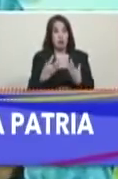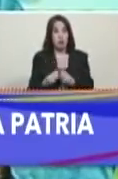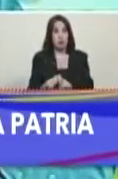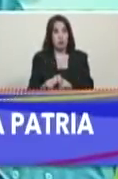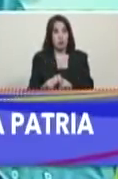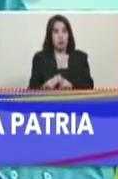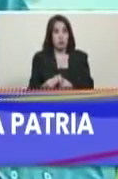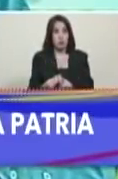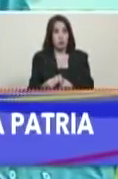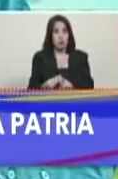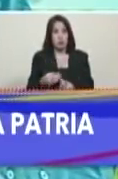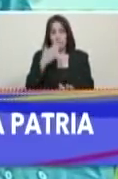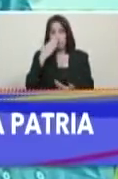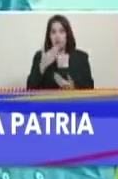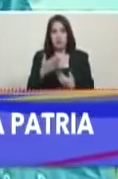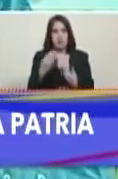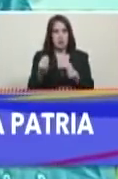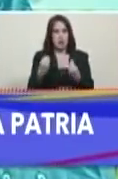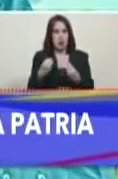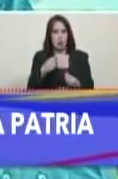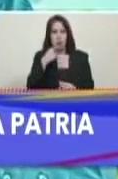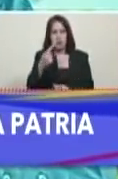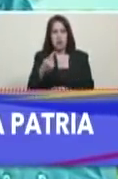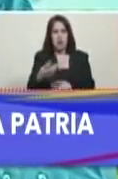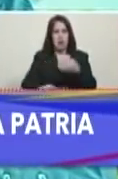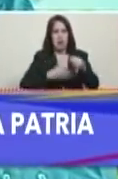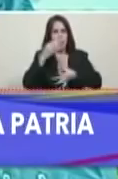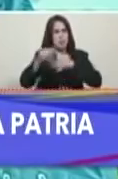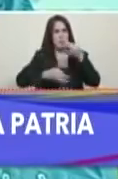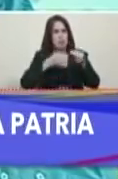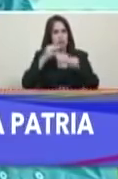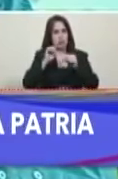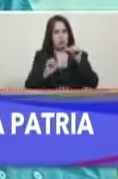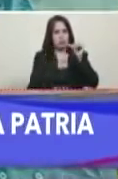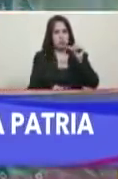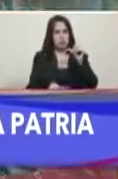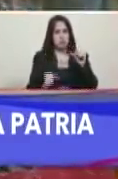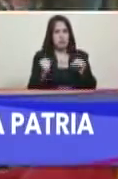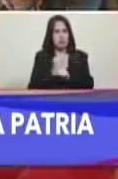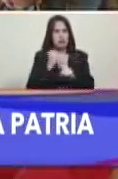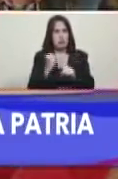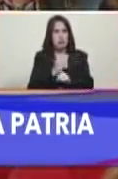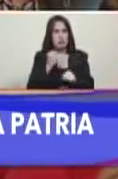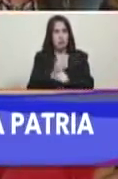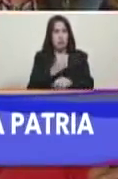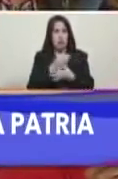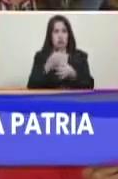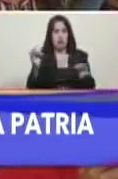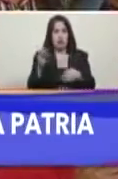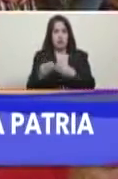su propia maqueta, diera una explicación para que el país vea el trabajo extraordinario que se